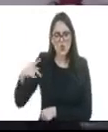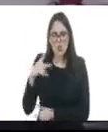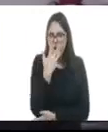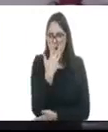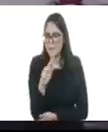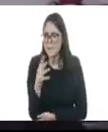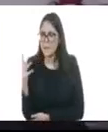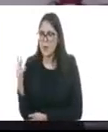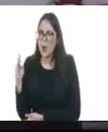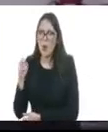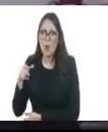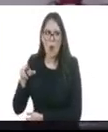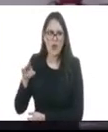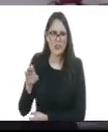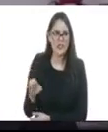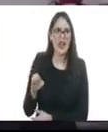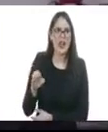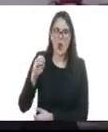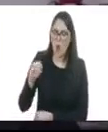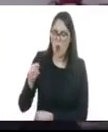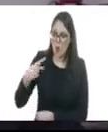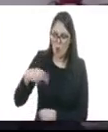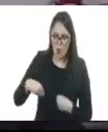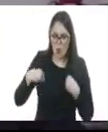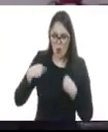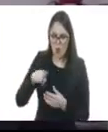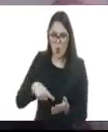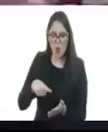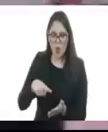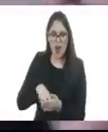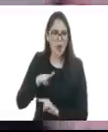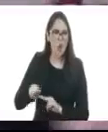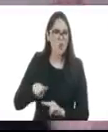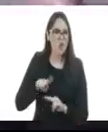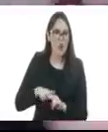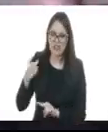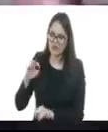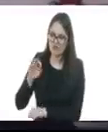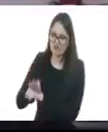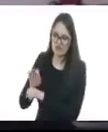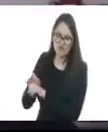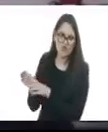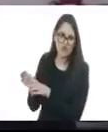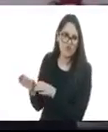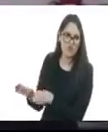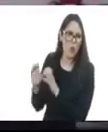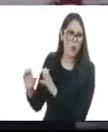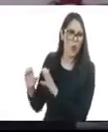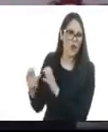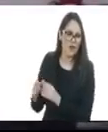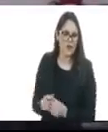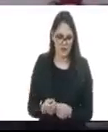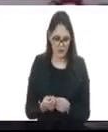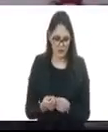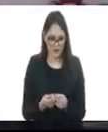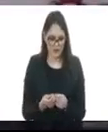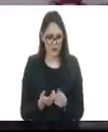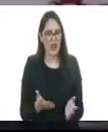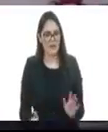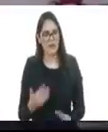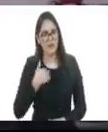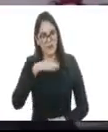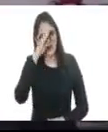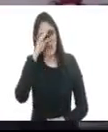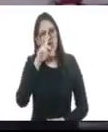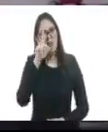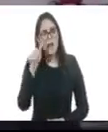finalmente, el lugar en el que viven. Y siguiendo esta lógica de, a ver, ¿cuáles son los que no van a, los